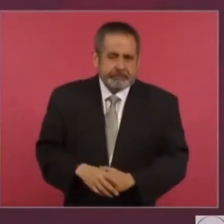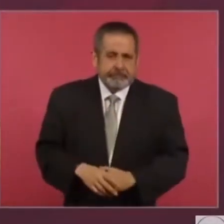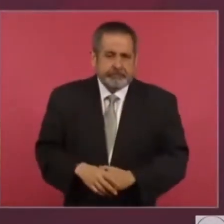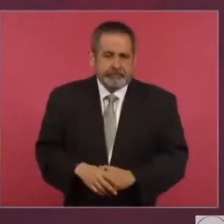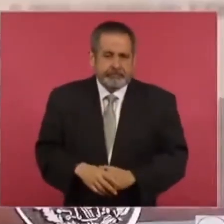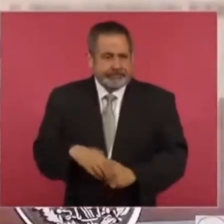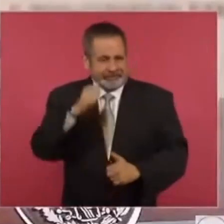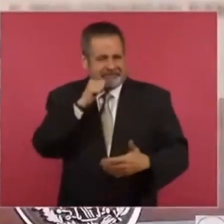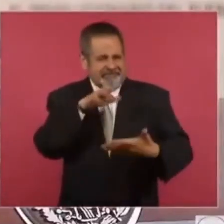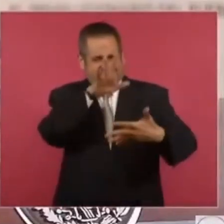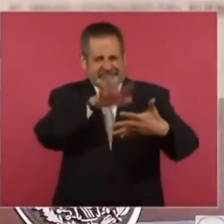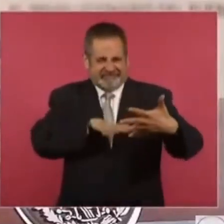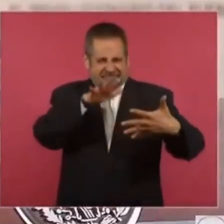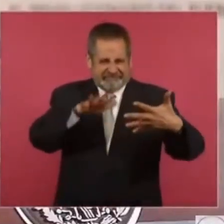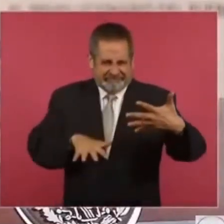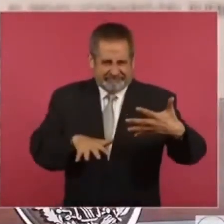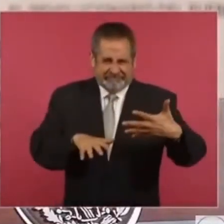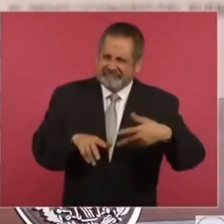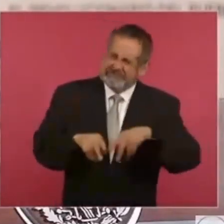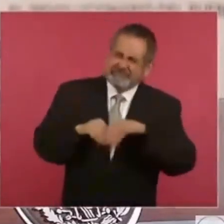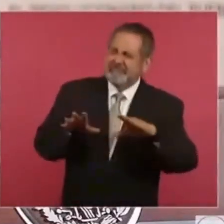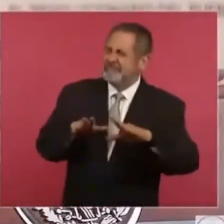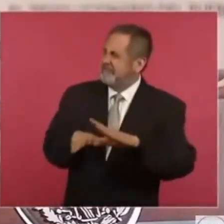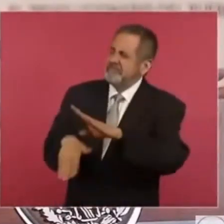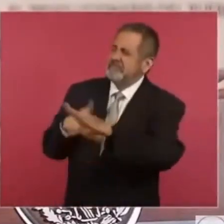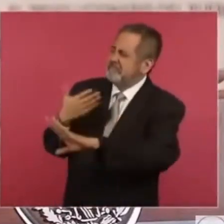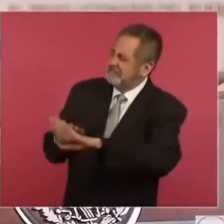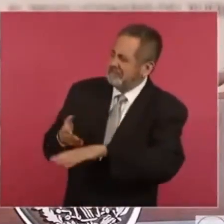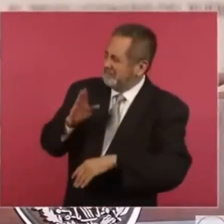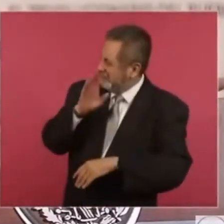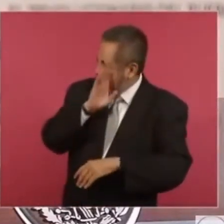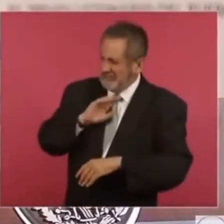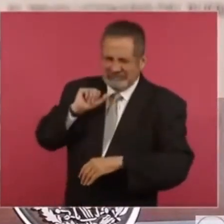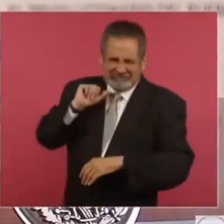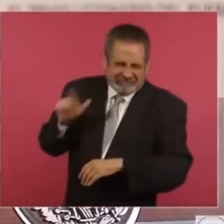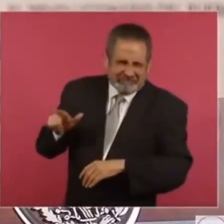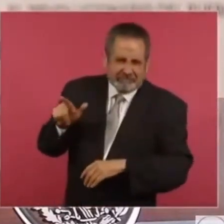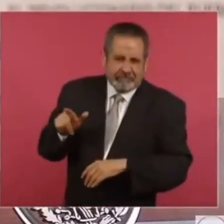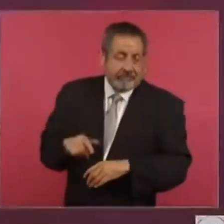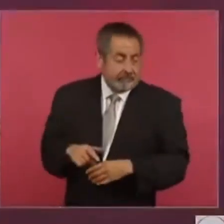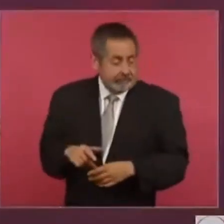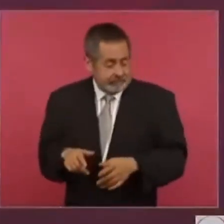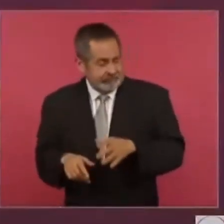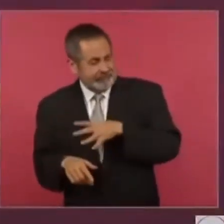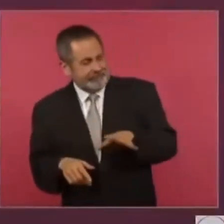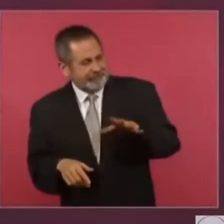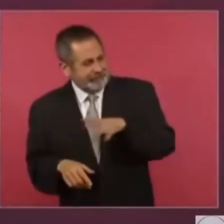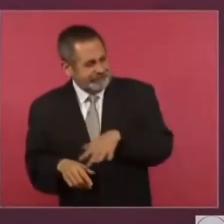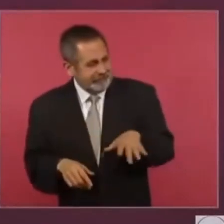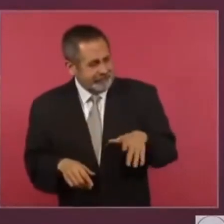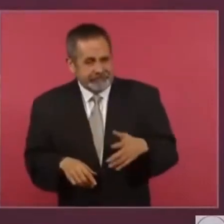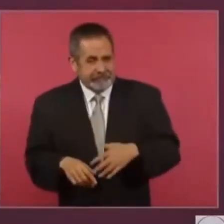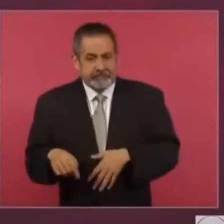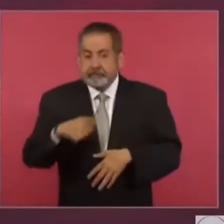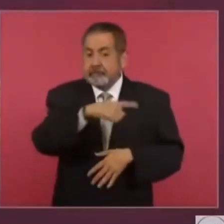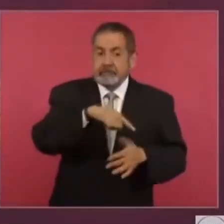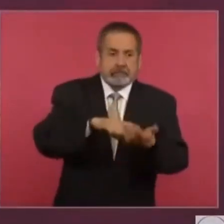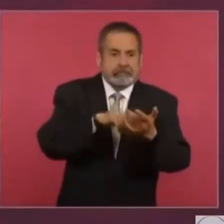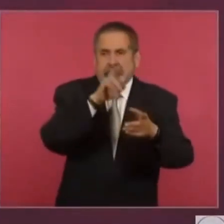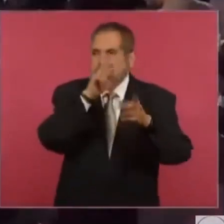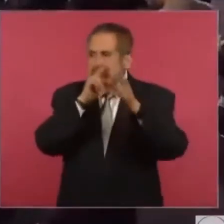las primeras planas, una cosa increíble, tiene un nivel de